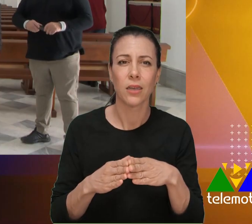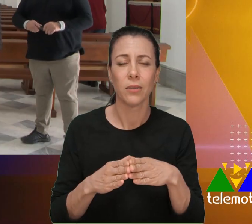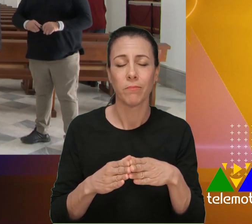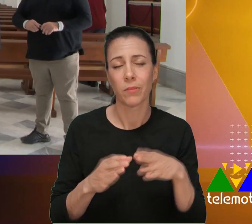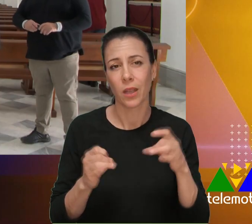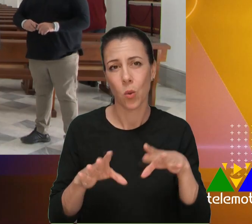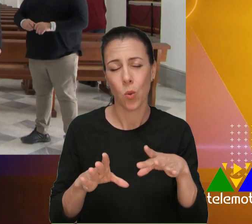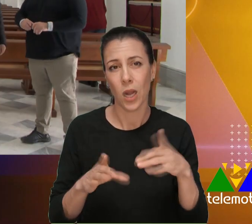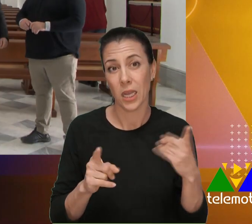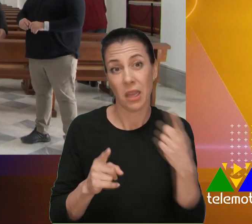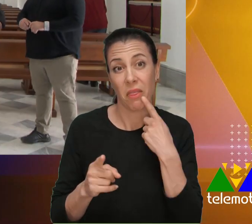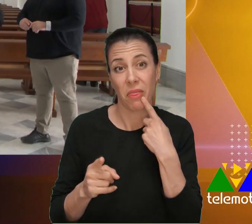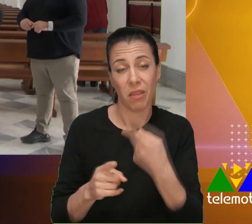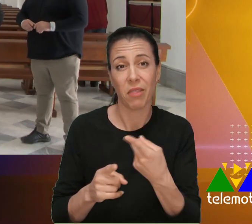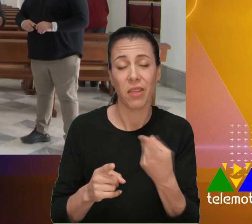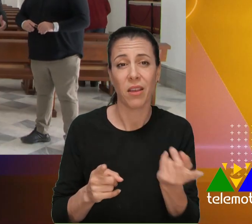decía,